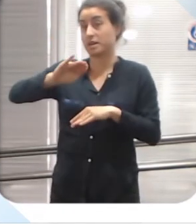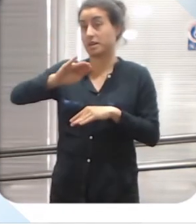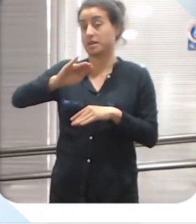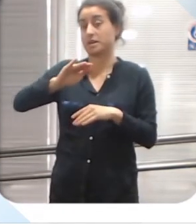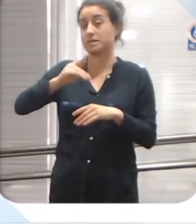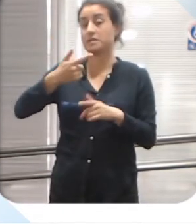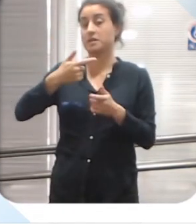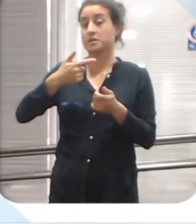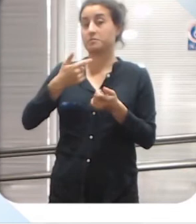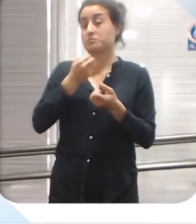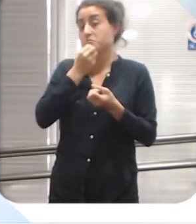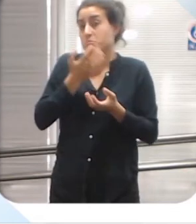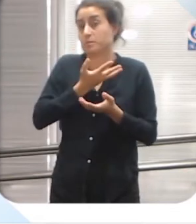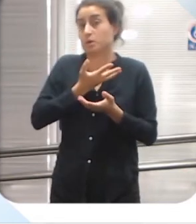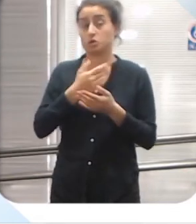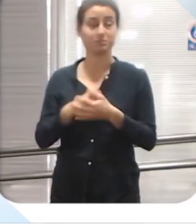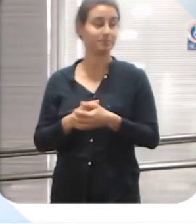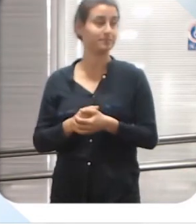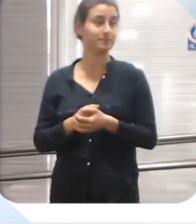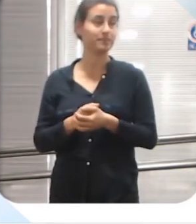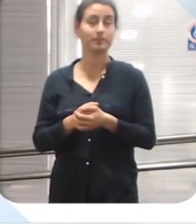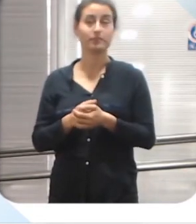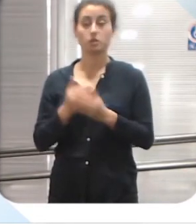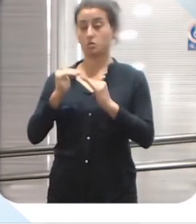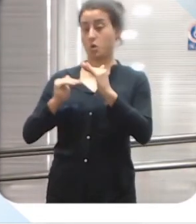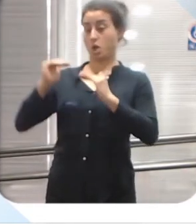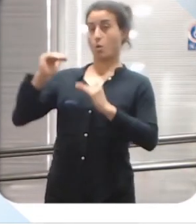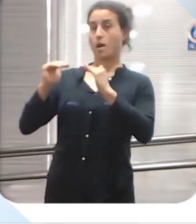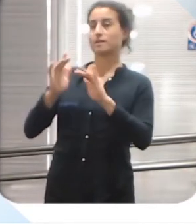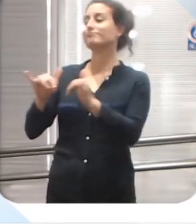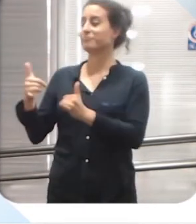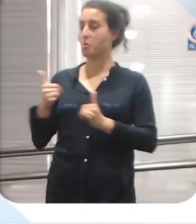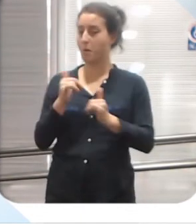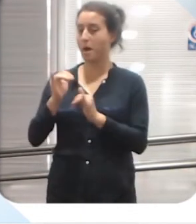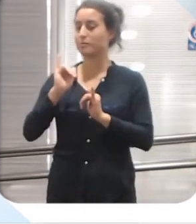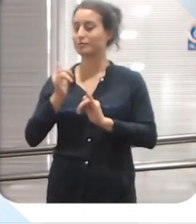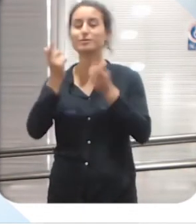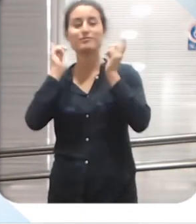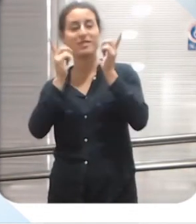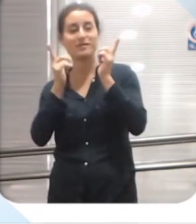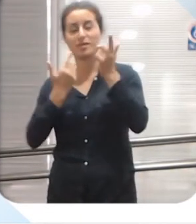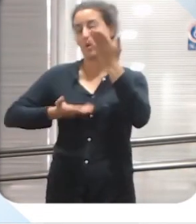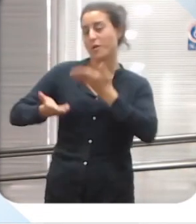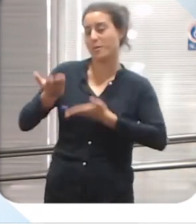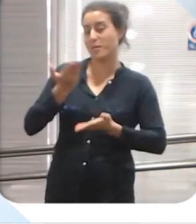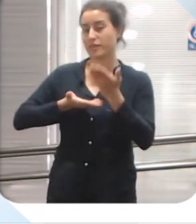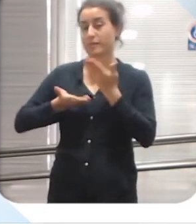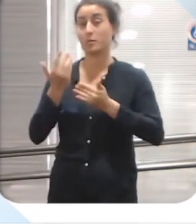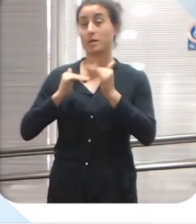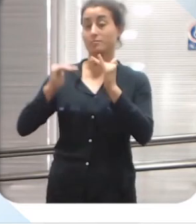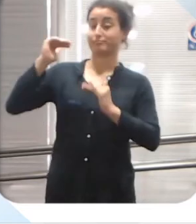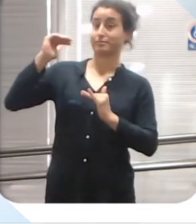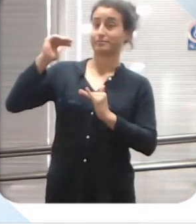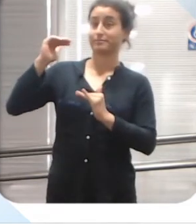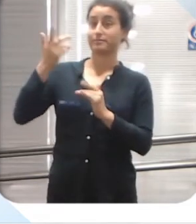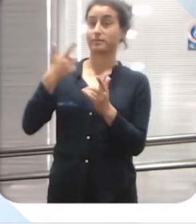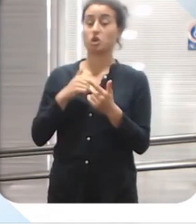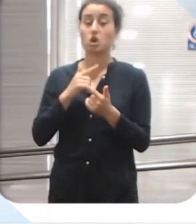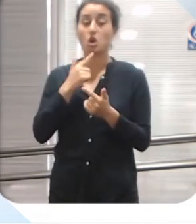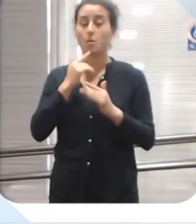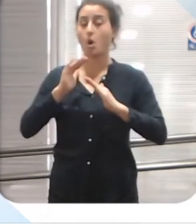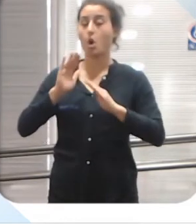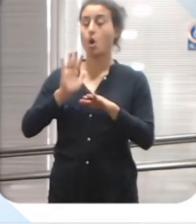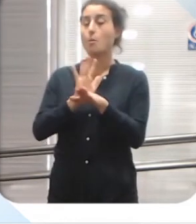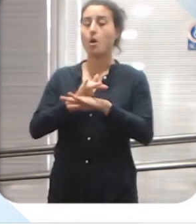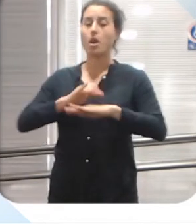se humanice cada día más. No somos iguales, jugamos, divertimos, compartimos, pero no es la cosa de que como el